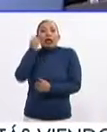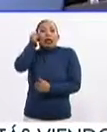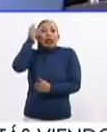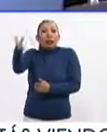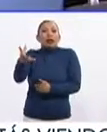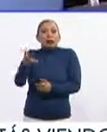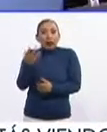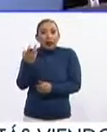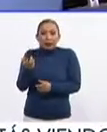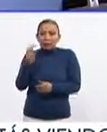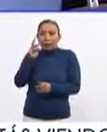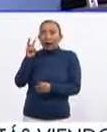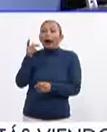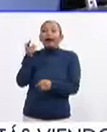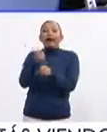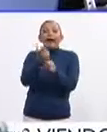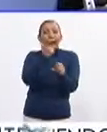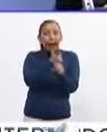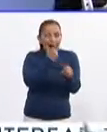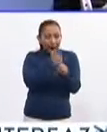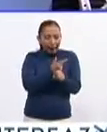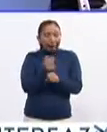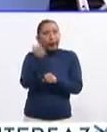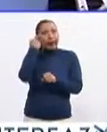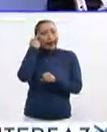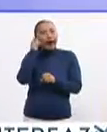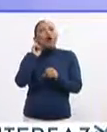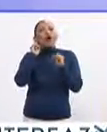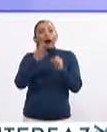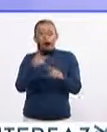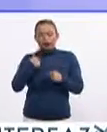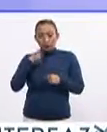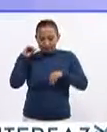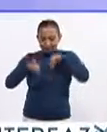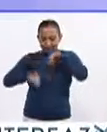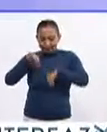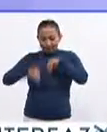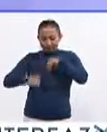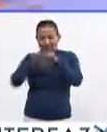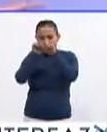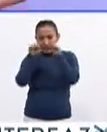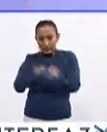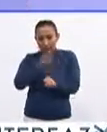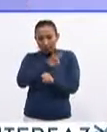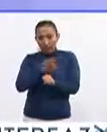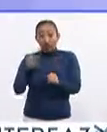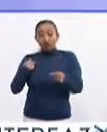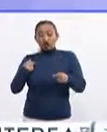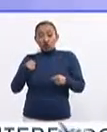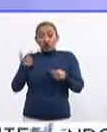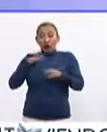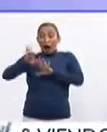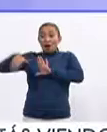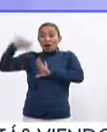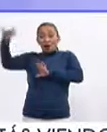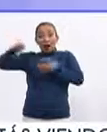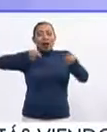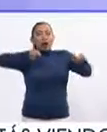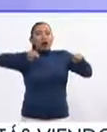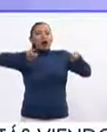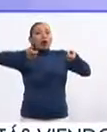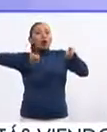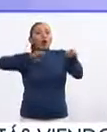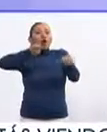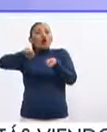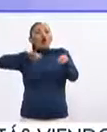Entonces, de ahí surgió la idea de hacer un sistema con el cual pudieras controlar este inmueble